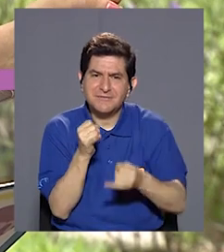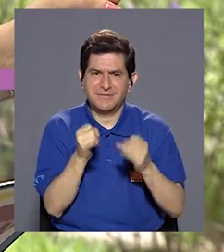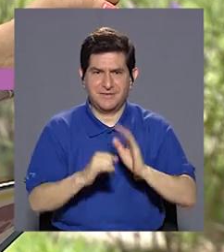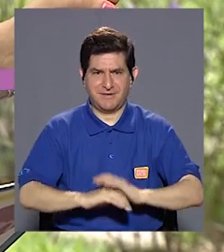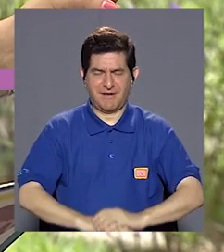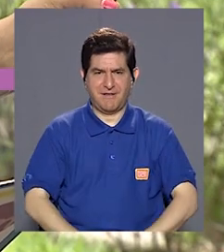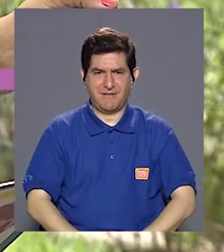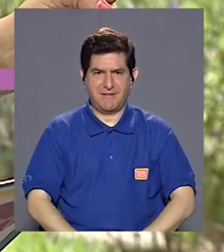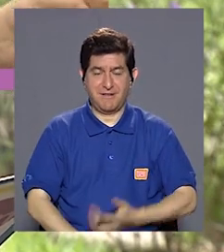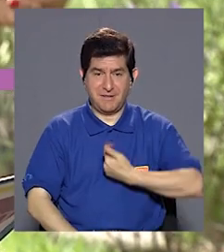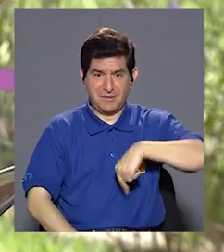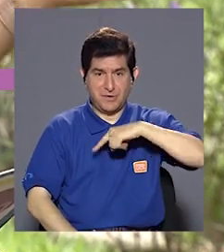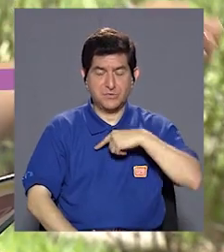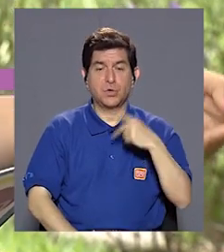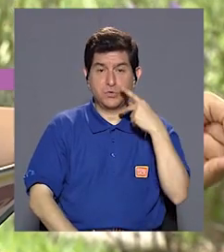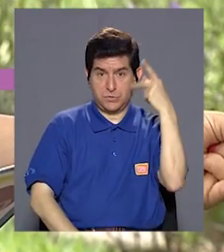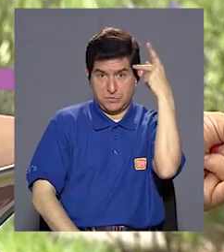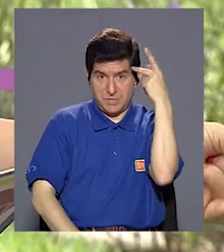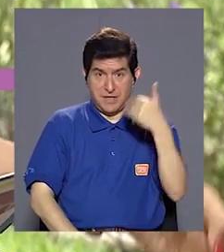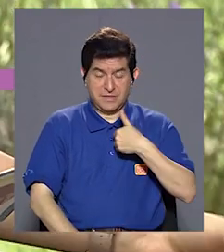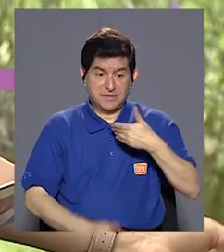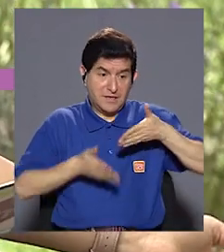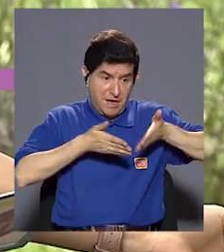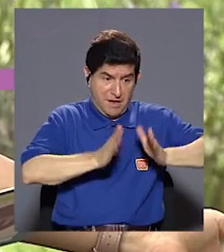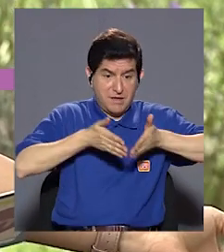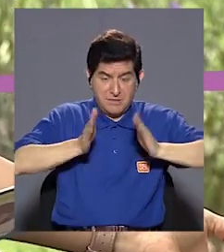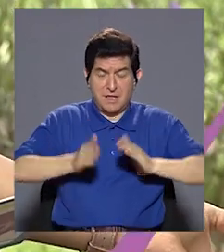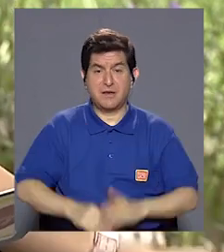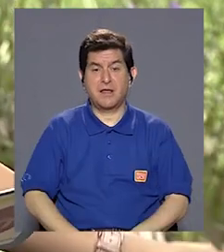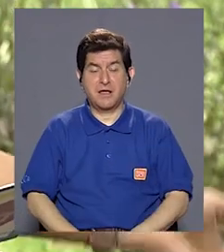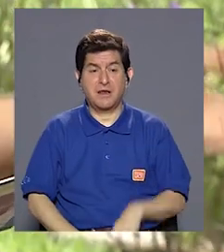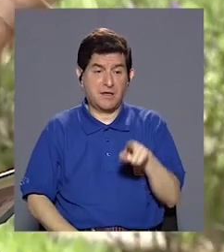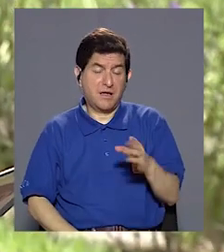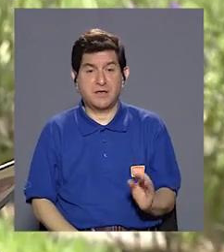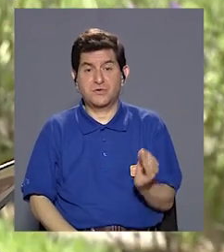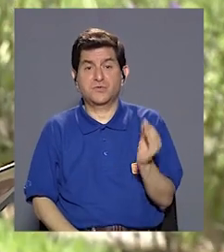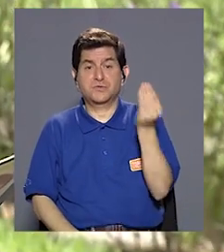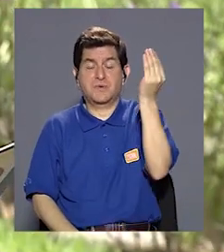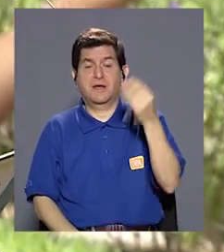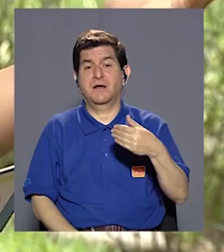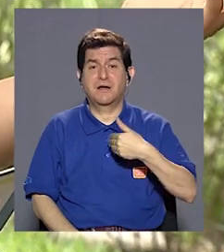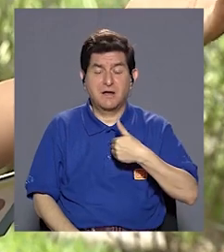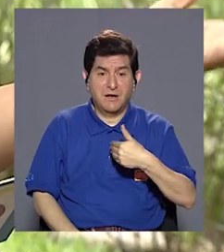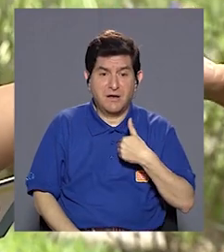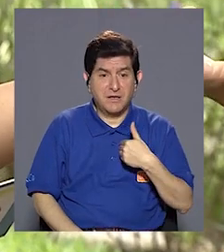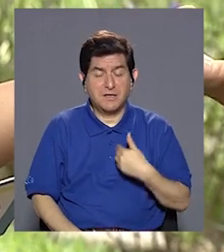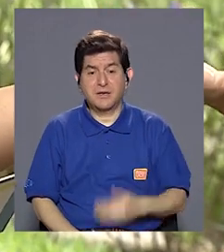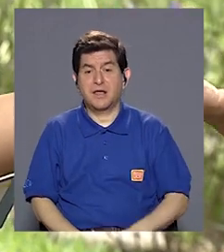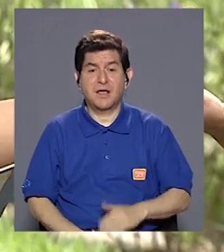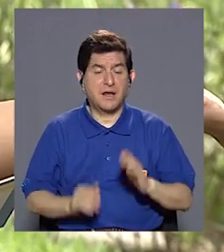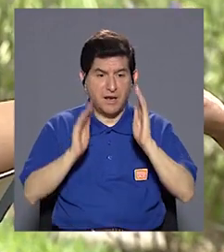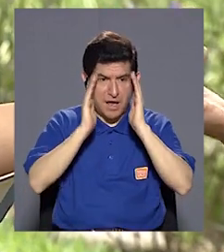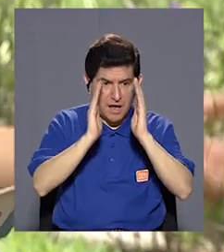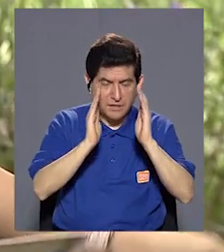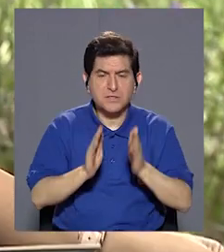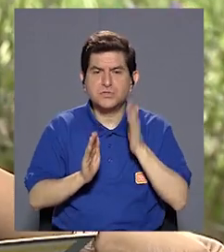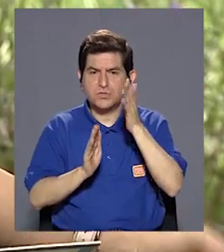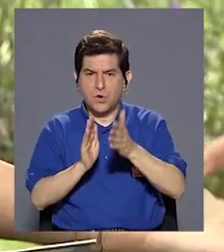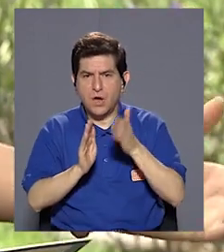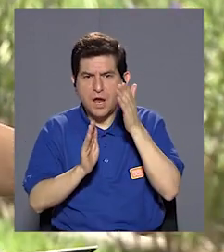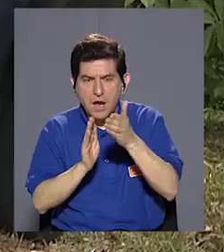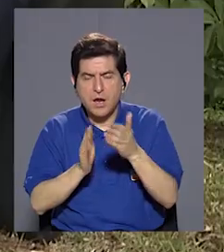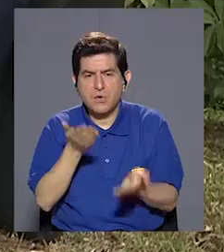todo para nosotros como padres que tenemos hijos que van para arriba, cuando somos cuidadores, por